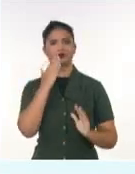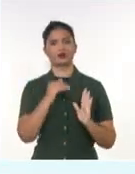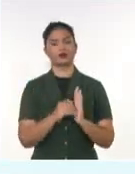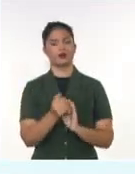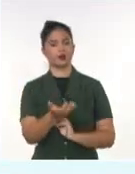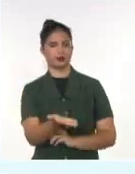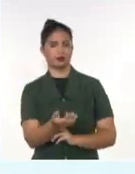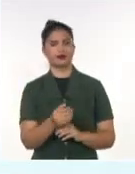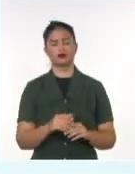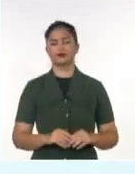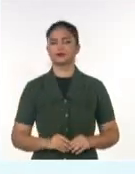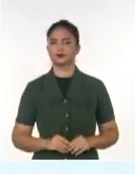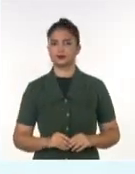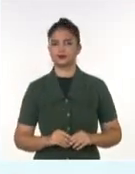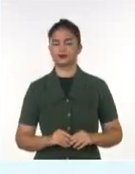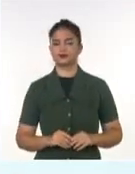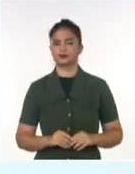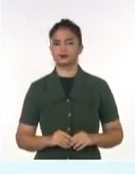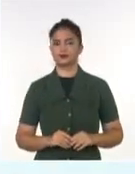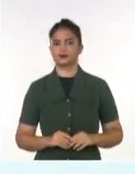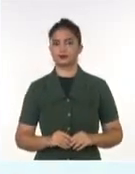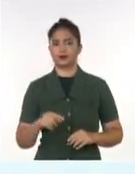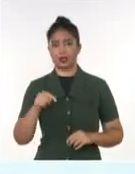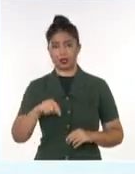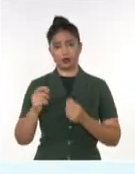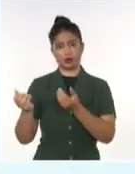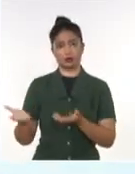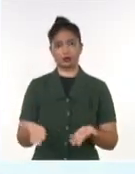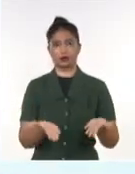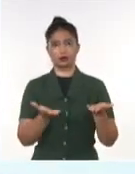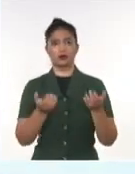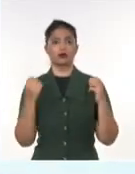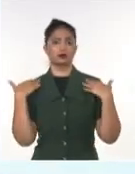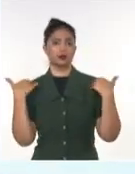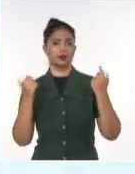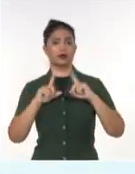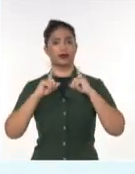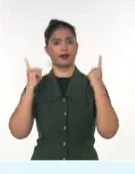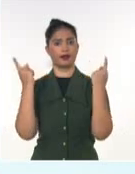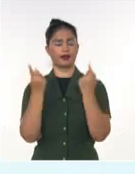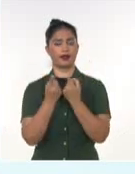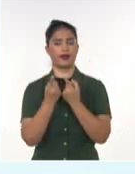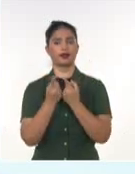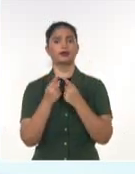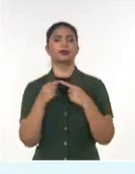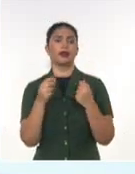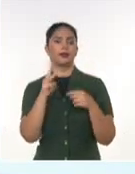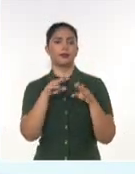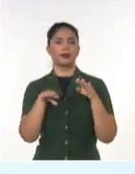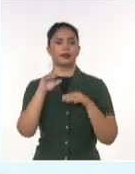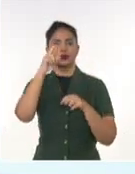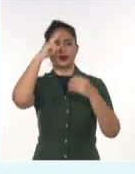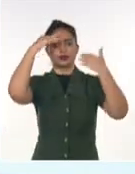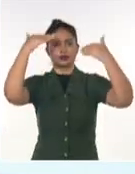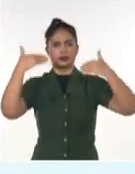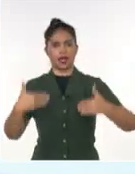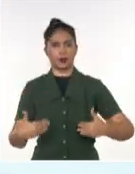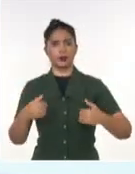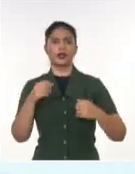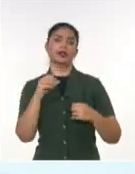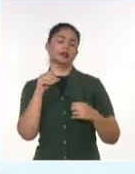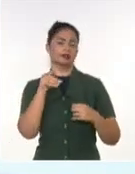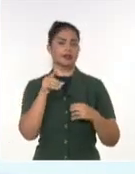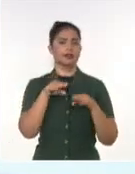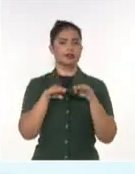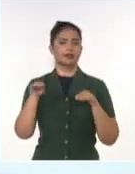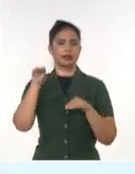Y bueno, ahora tenemos la oportunidad de dialogar con la directora general de Higiene, Epidemiología y Microbiología del Ministerio de Salud Pública, la doctora